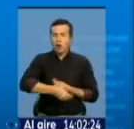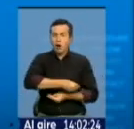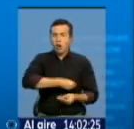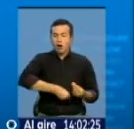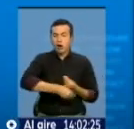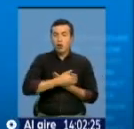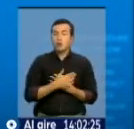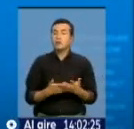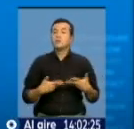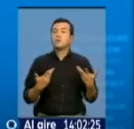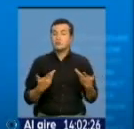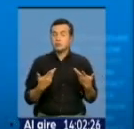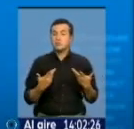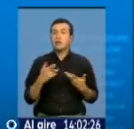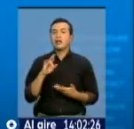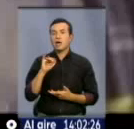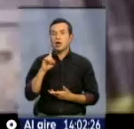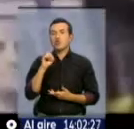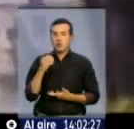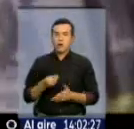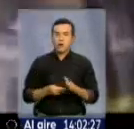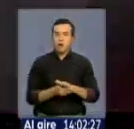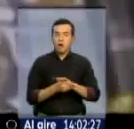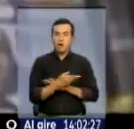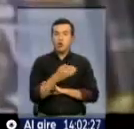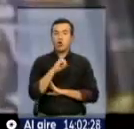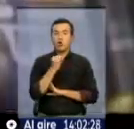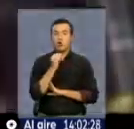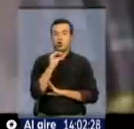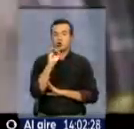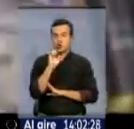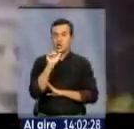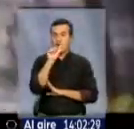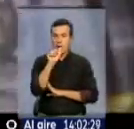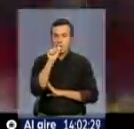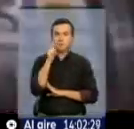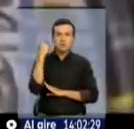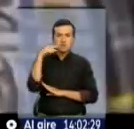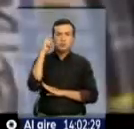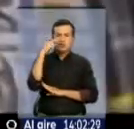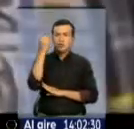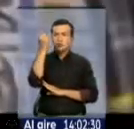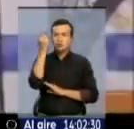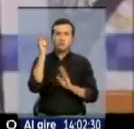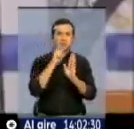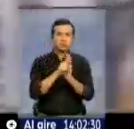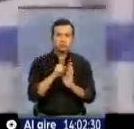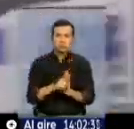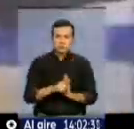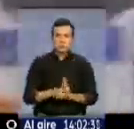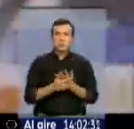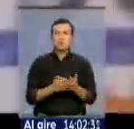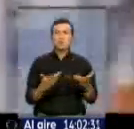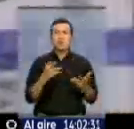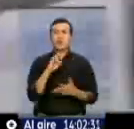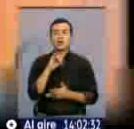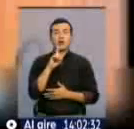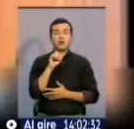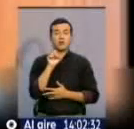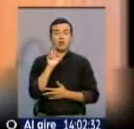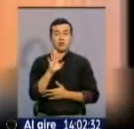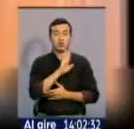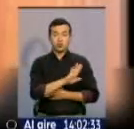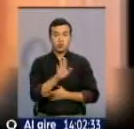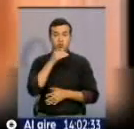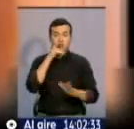y que habría llegado a manos de Ricardo R. El nombre de José A. también aparece en las millonarias transferencias que presuntamente recibió Ricardo R. y que